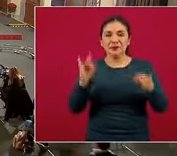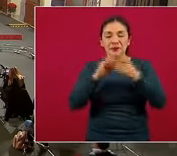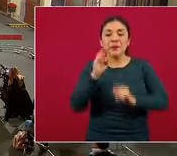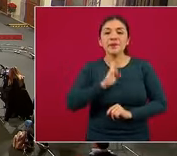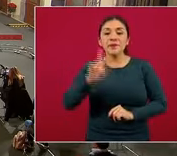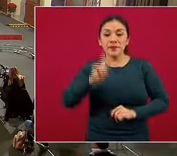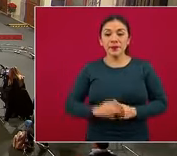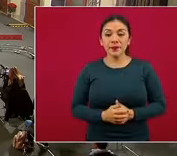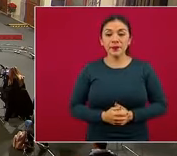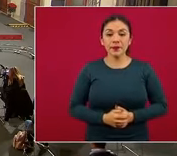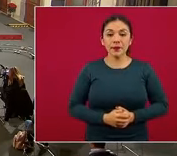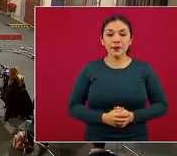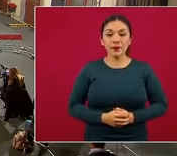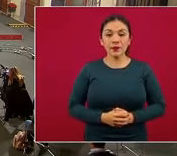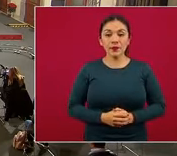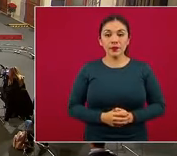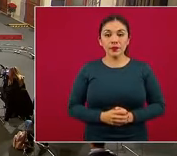explicarlas mejor.